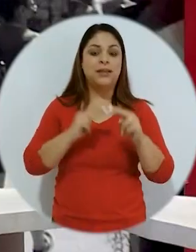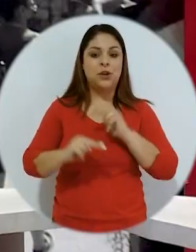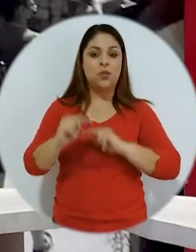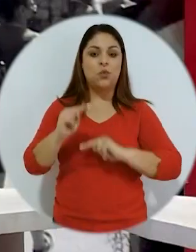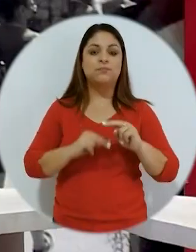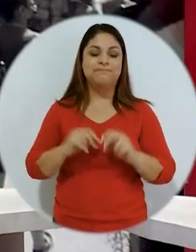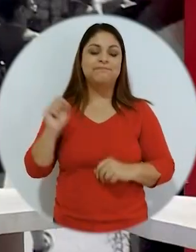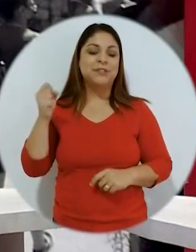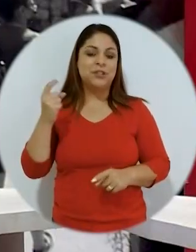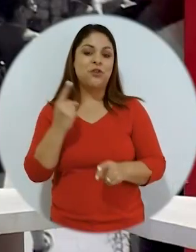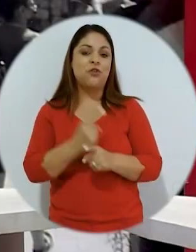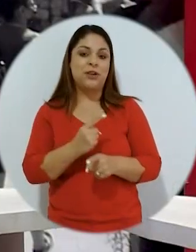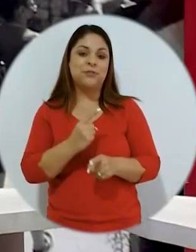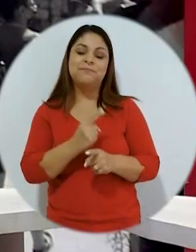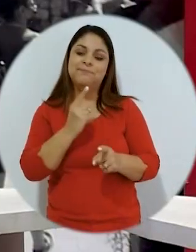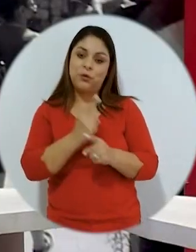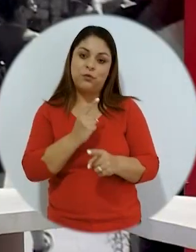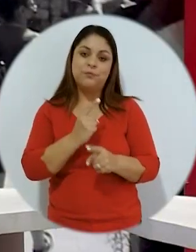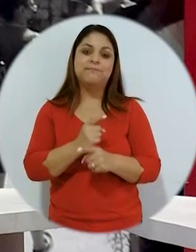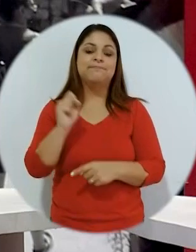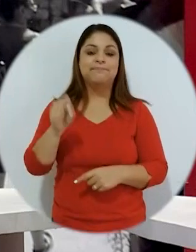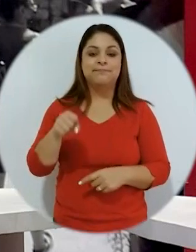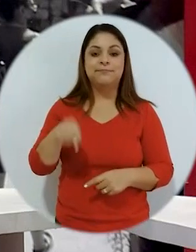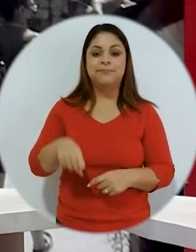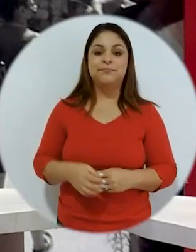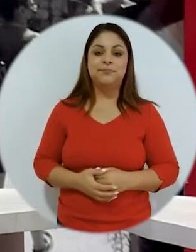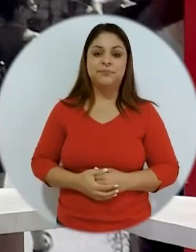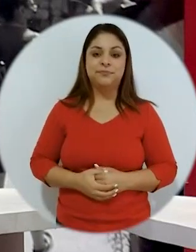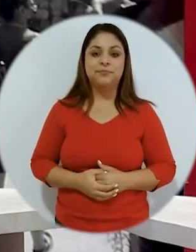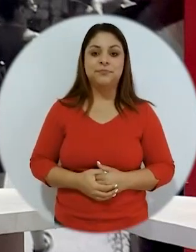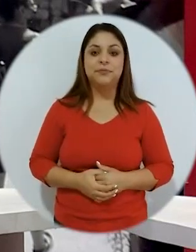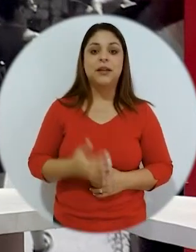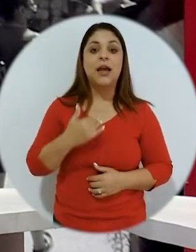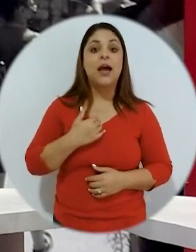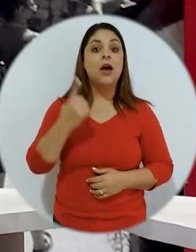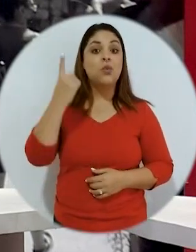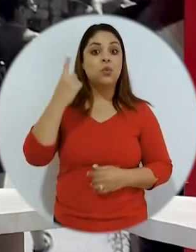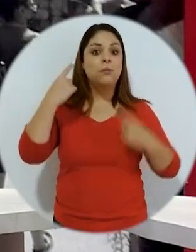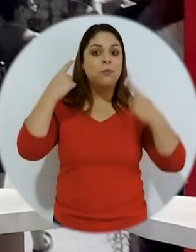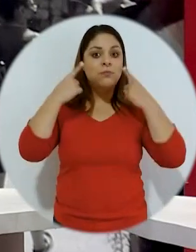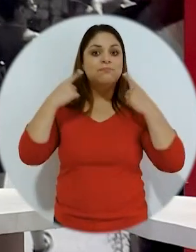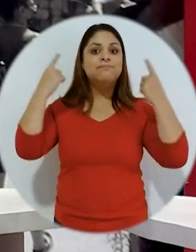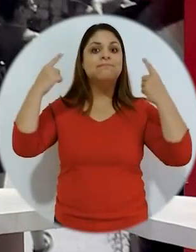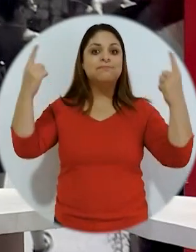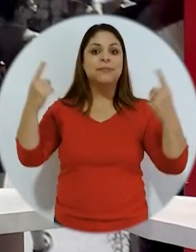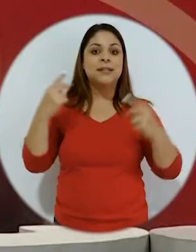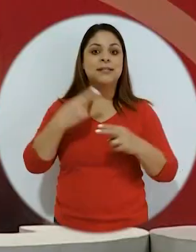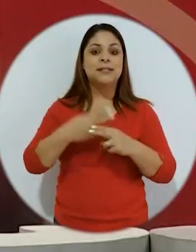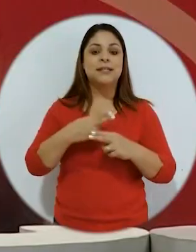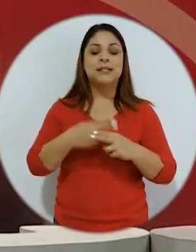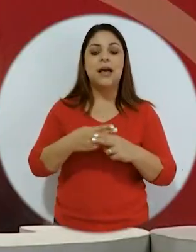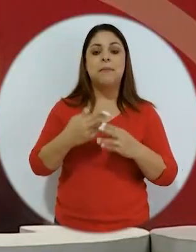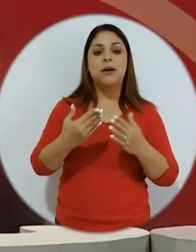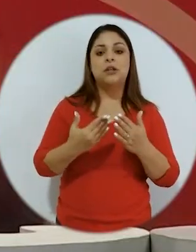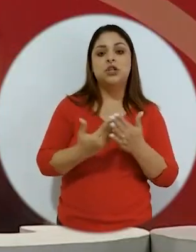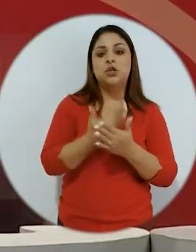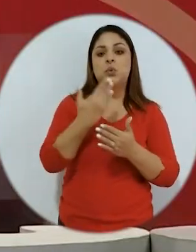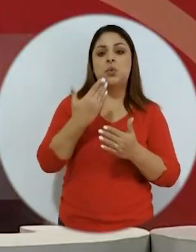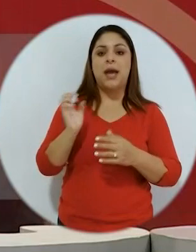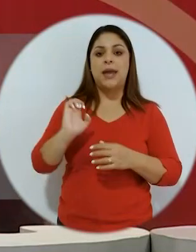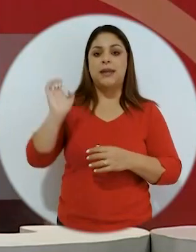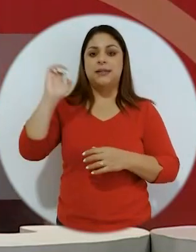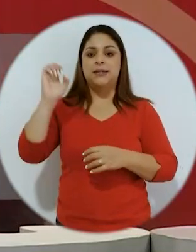múltiples oportunidades de negocio. Así es. Es así. Sí, Exacto. claro. Hay un caso muy exitoso a nivel internacional que se llama New